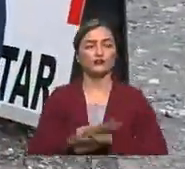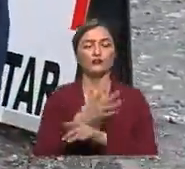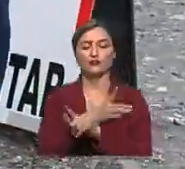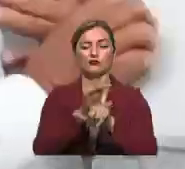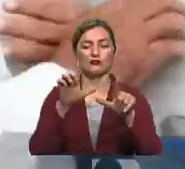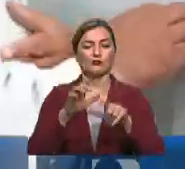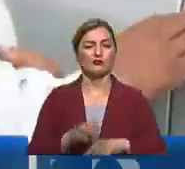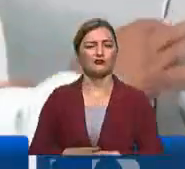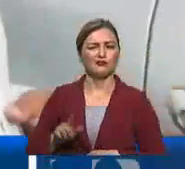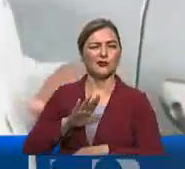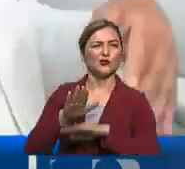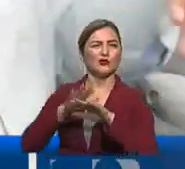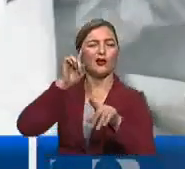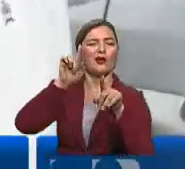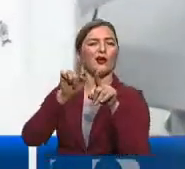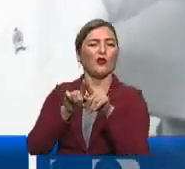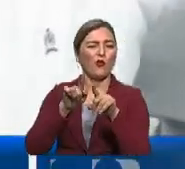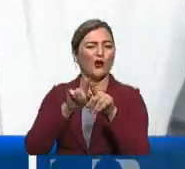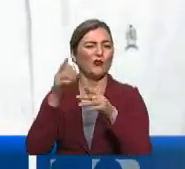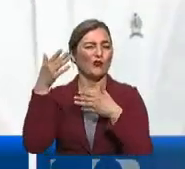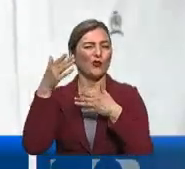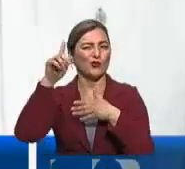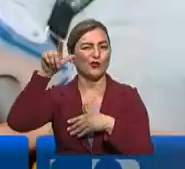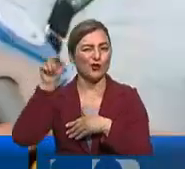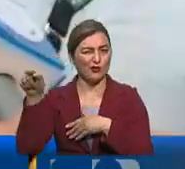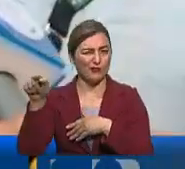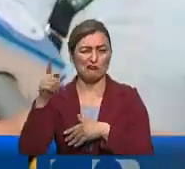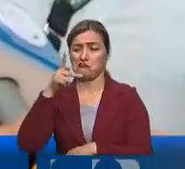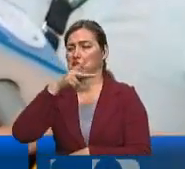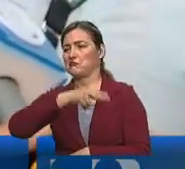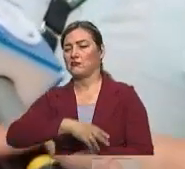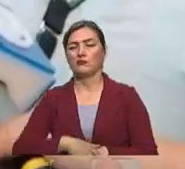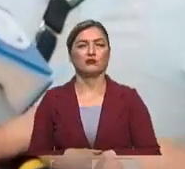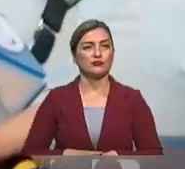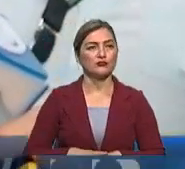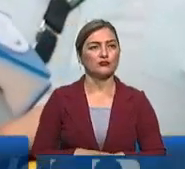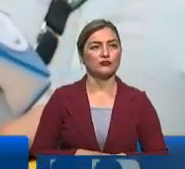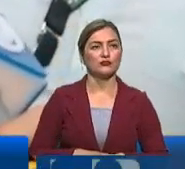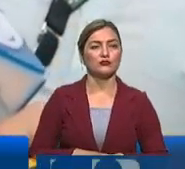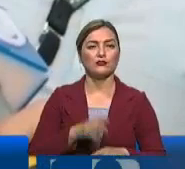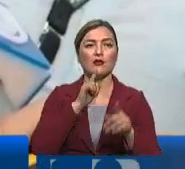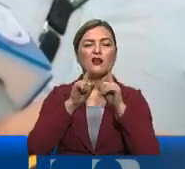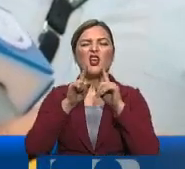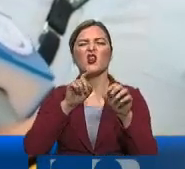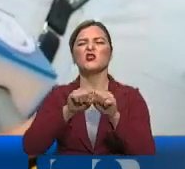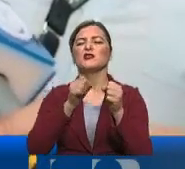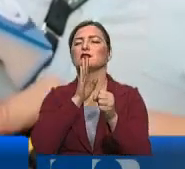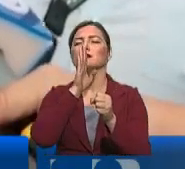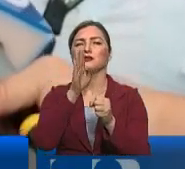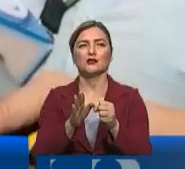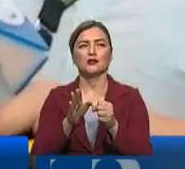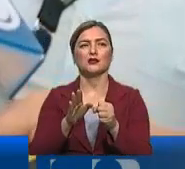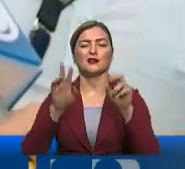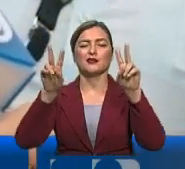liberación y negaron que este hecho sea parte de posibles acuerdos con el gobierno. El punto de quiebre de cualquier diálogo ha sido siempre